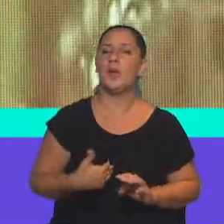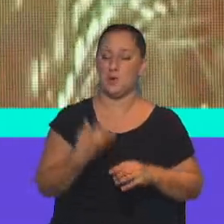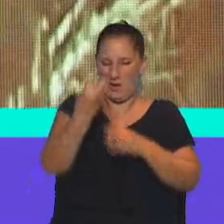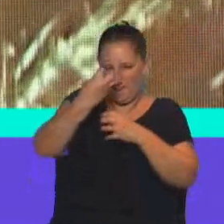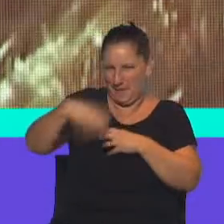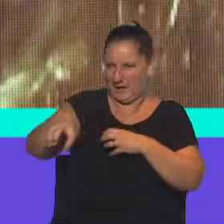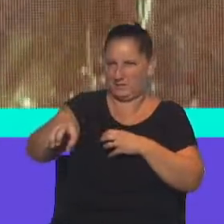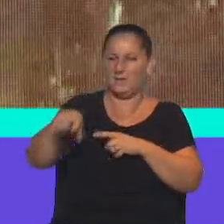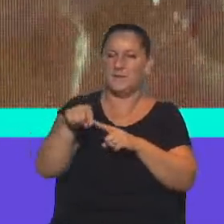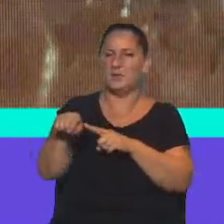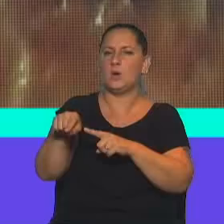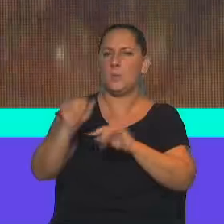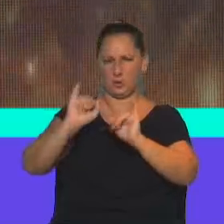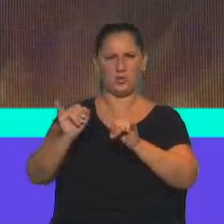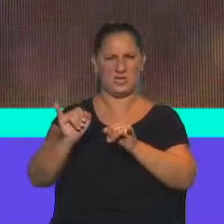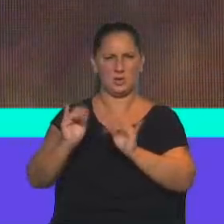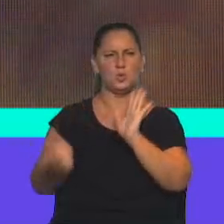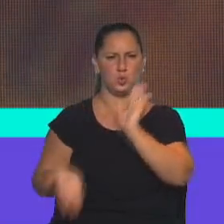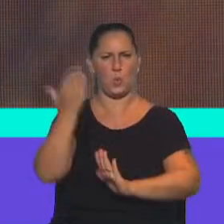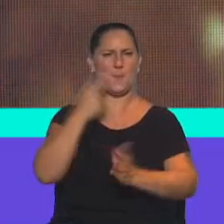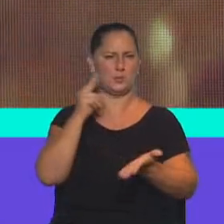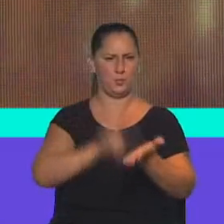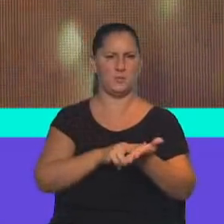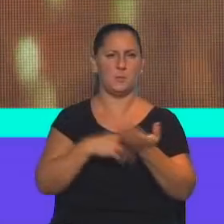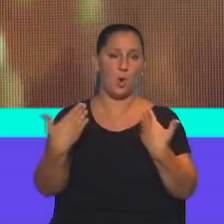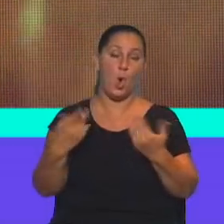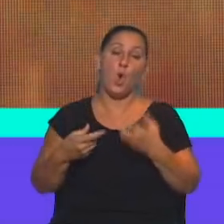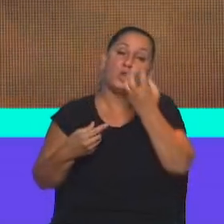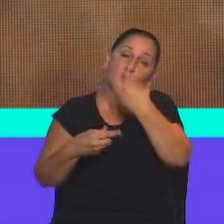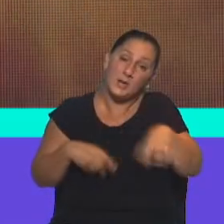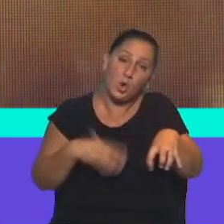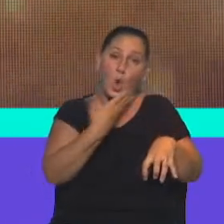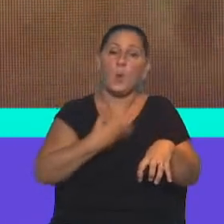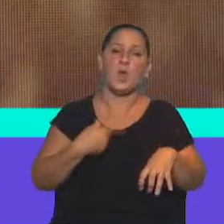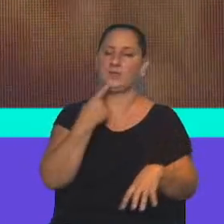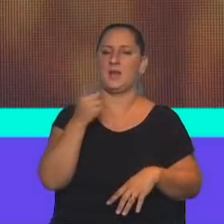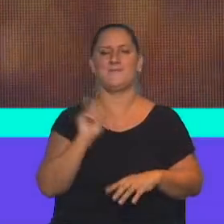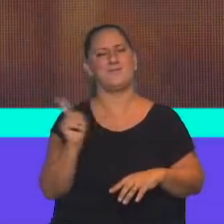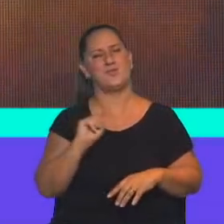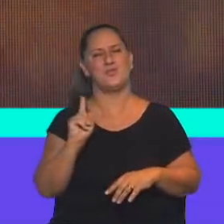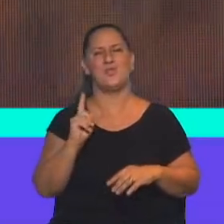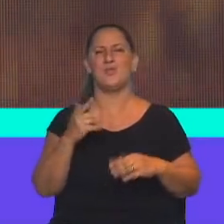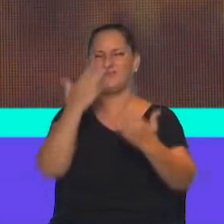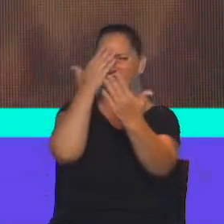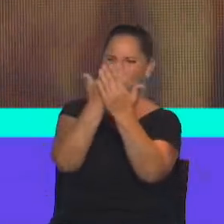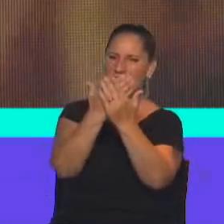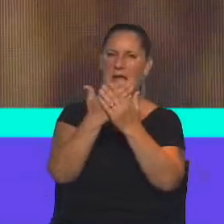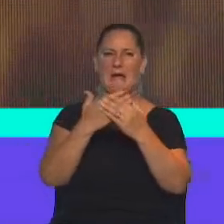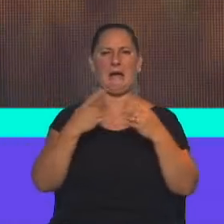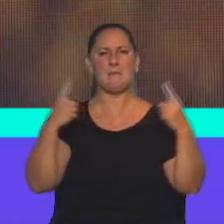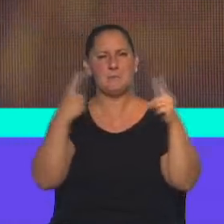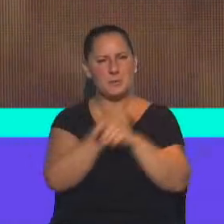gobierno, un sector decía, vamos por eso, subamos retenciones, lo podemos hacer. Otro sector del gobierno decía, no vayamos por la confrontación,